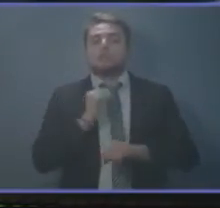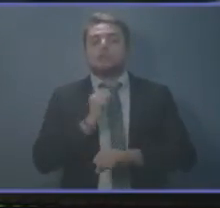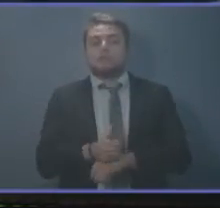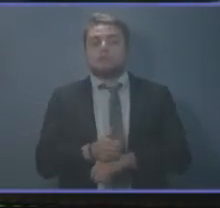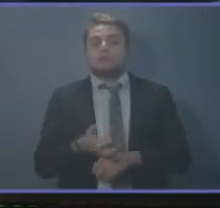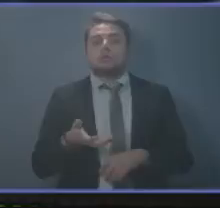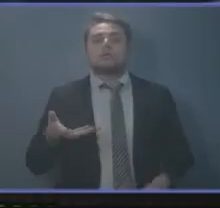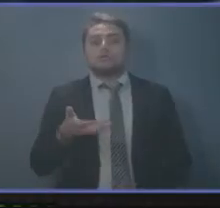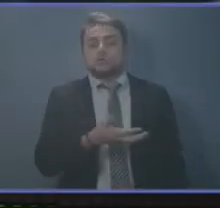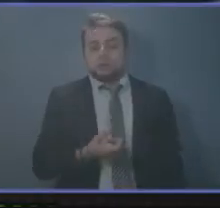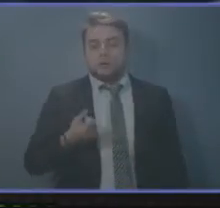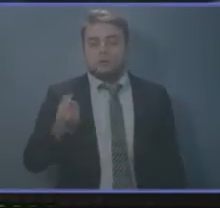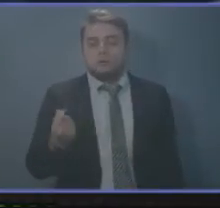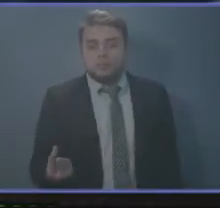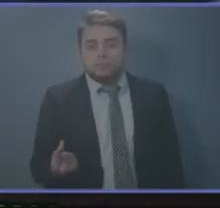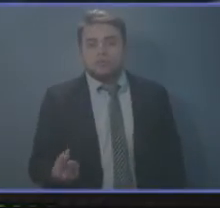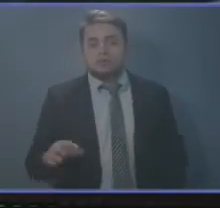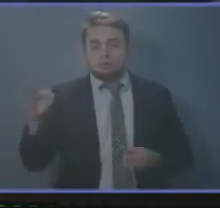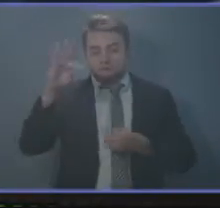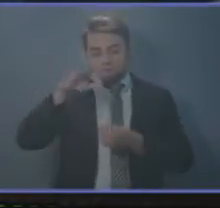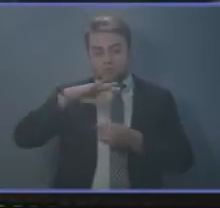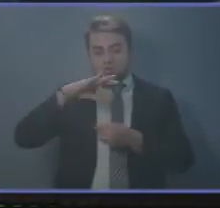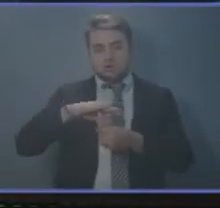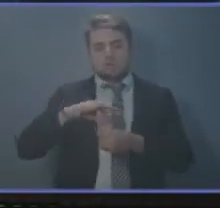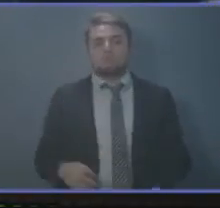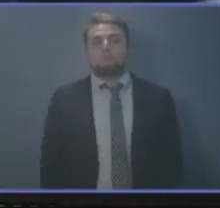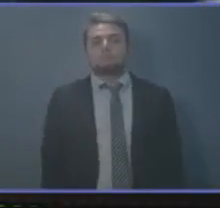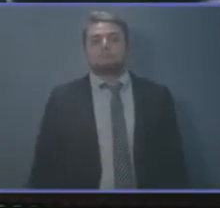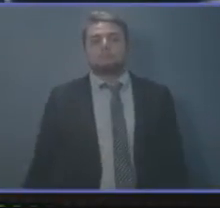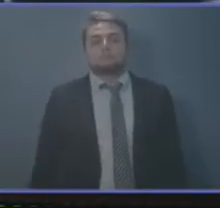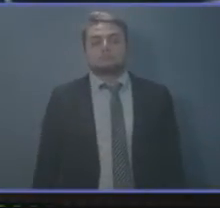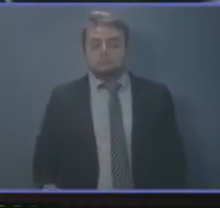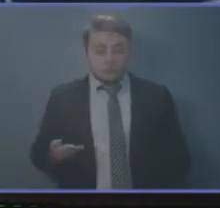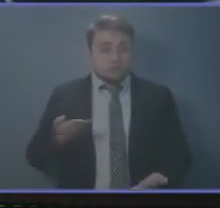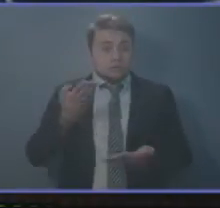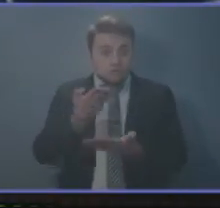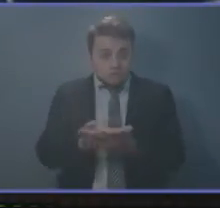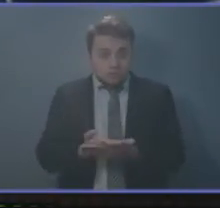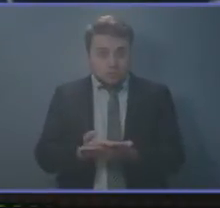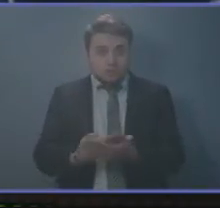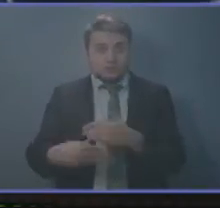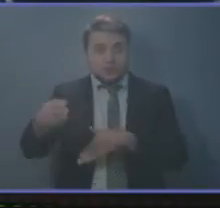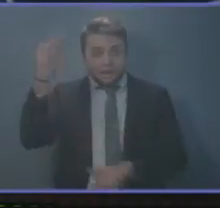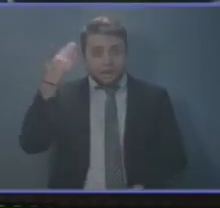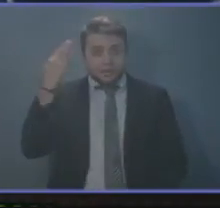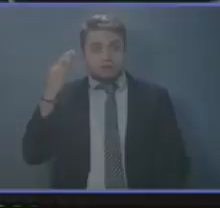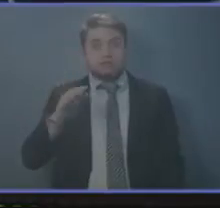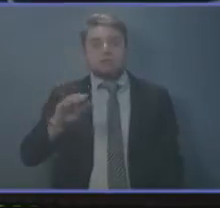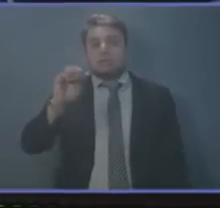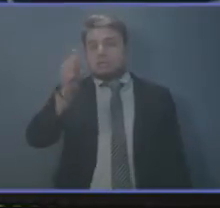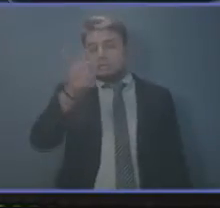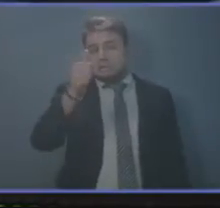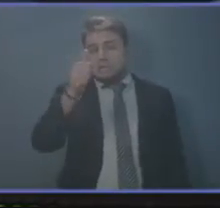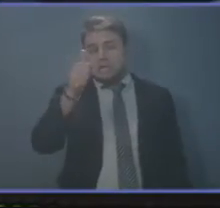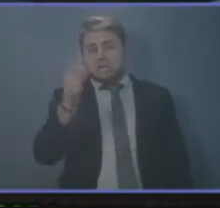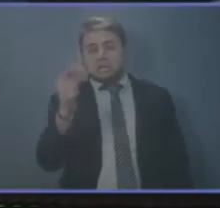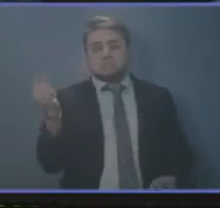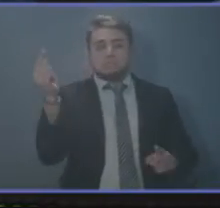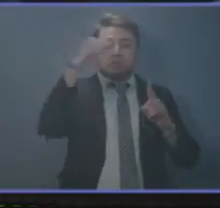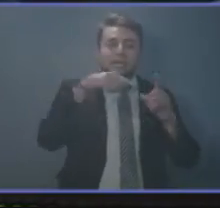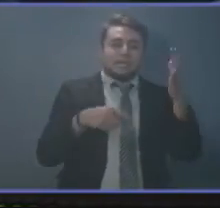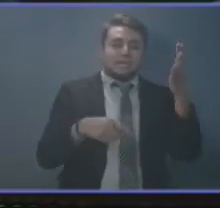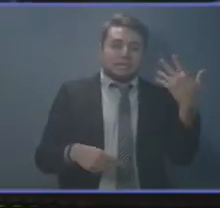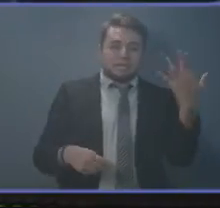por votar. La propuesta original, quiero decir, que era de 10 a 15 salarios